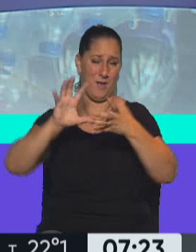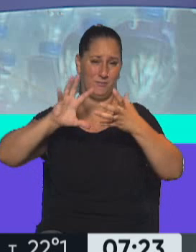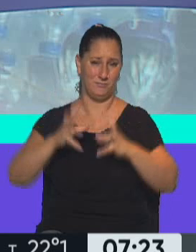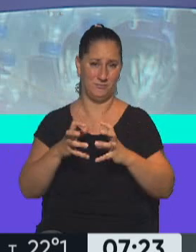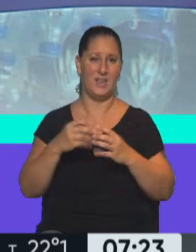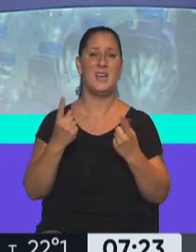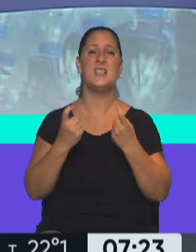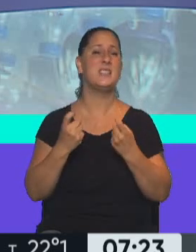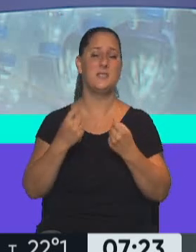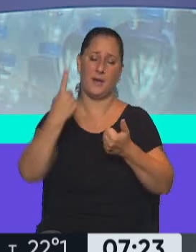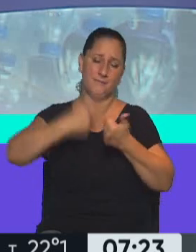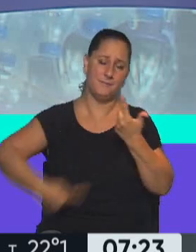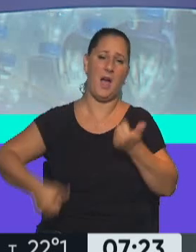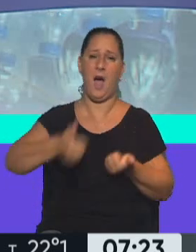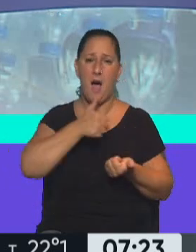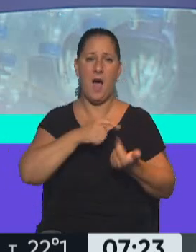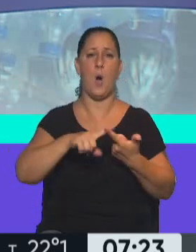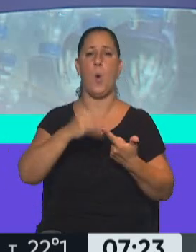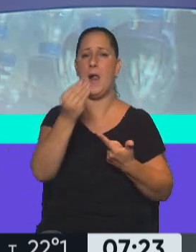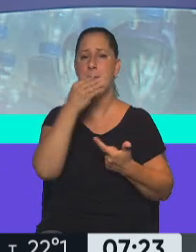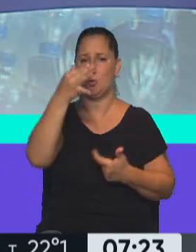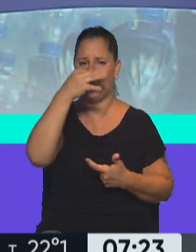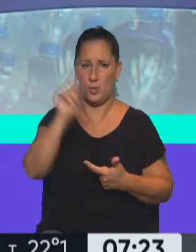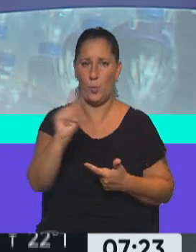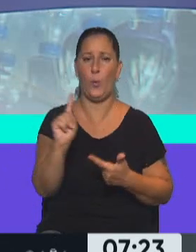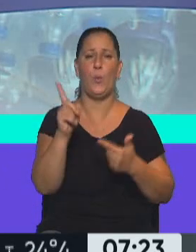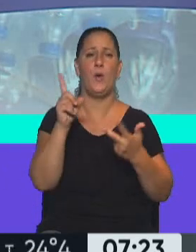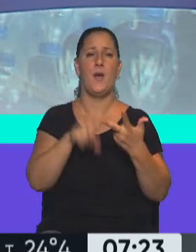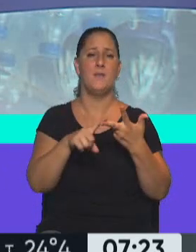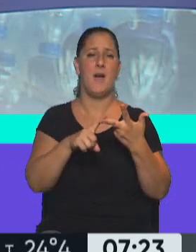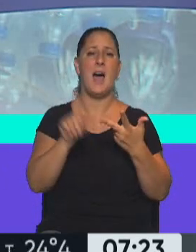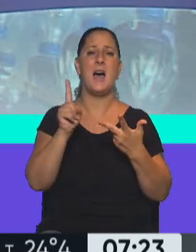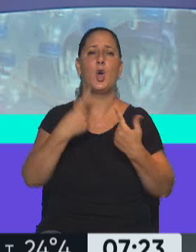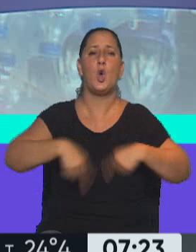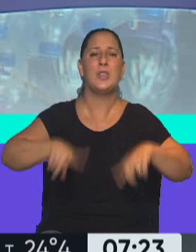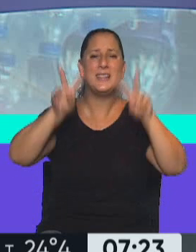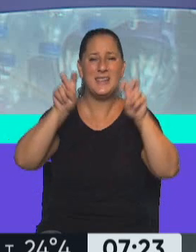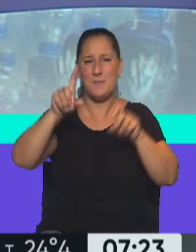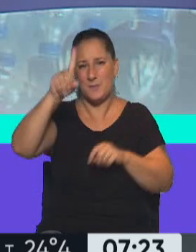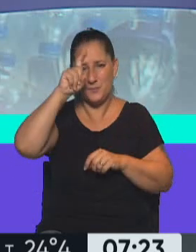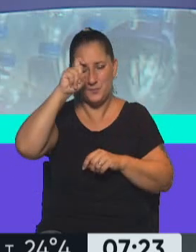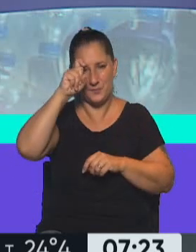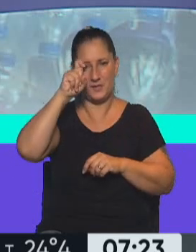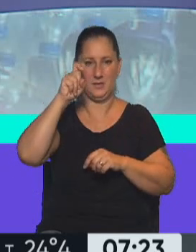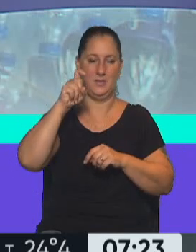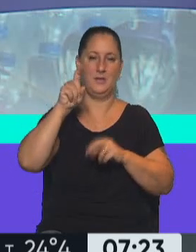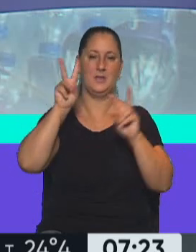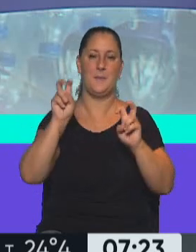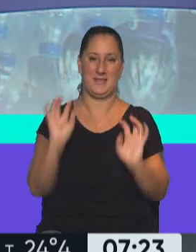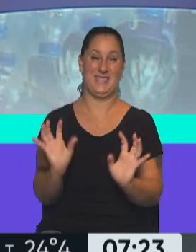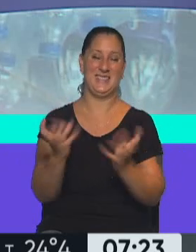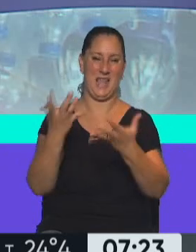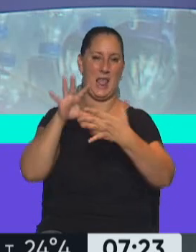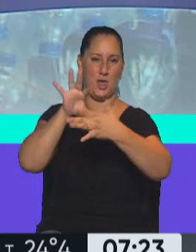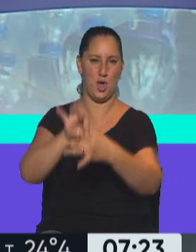se necesita? De todo. Agua potable, alimentos no perecederos y sobre todo insumos hospitalarios vinculados claramente con los incendios